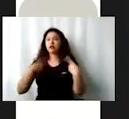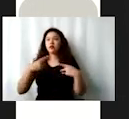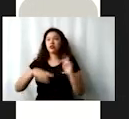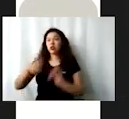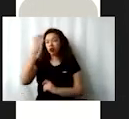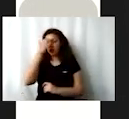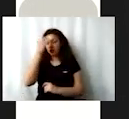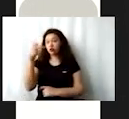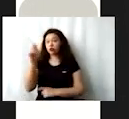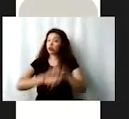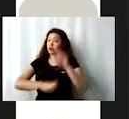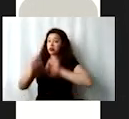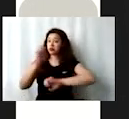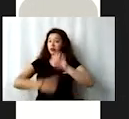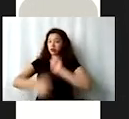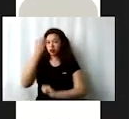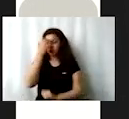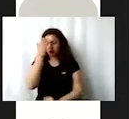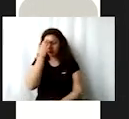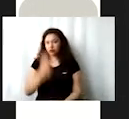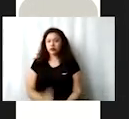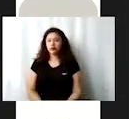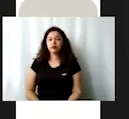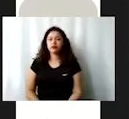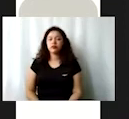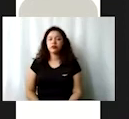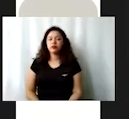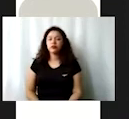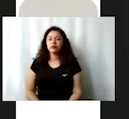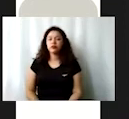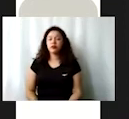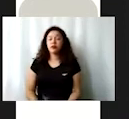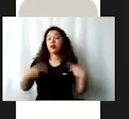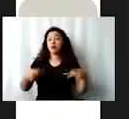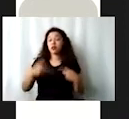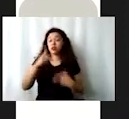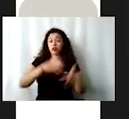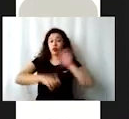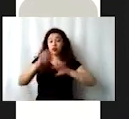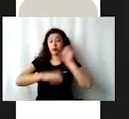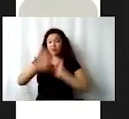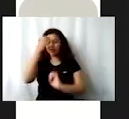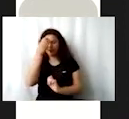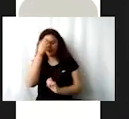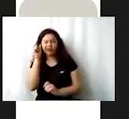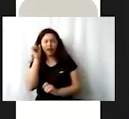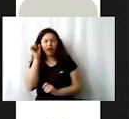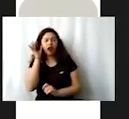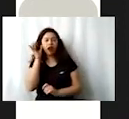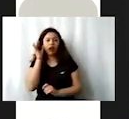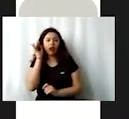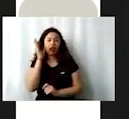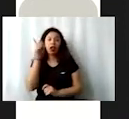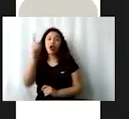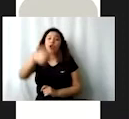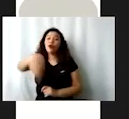su empresa, ay, se me fue la pila. Quienes son conocedores de su empresa son básicamente